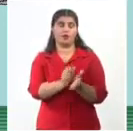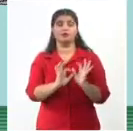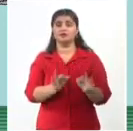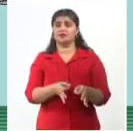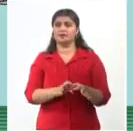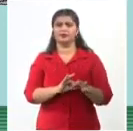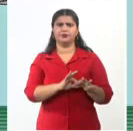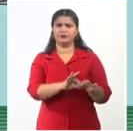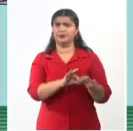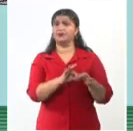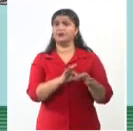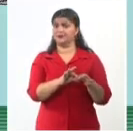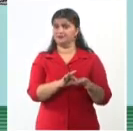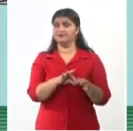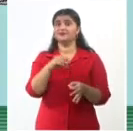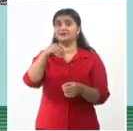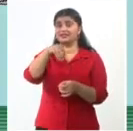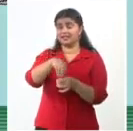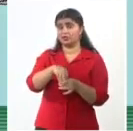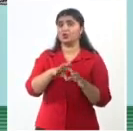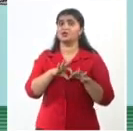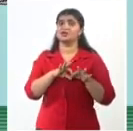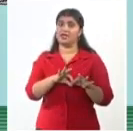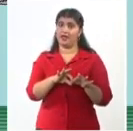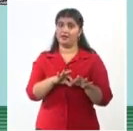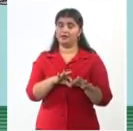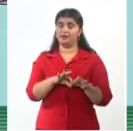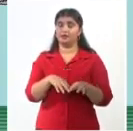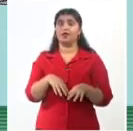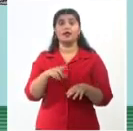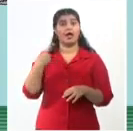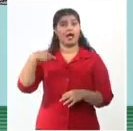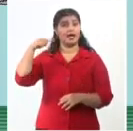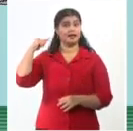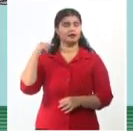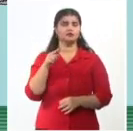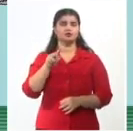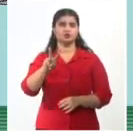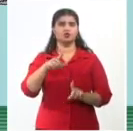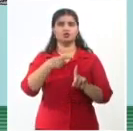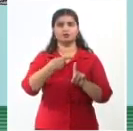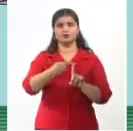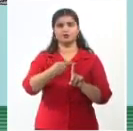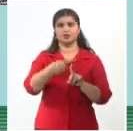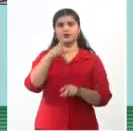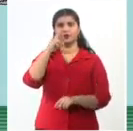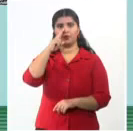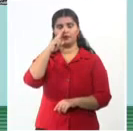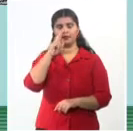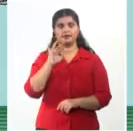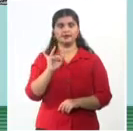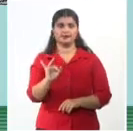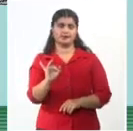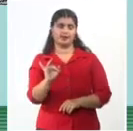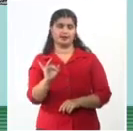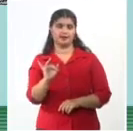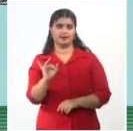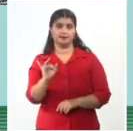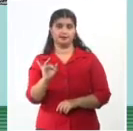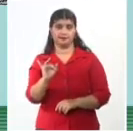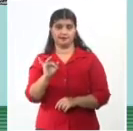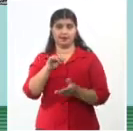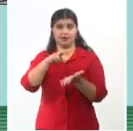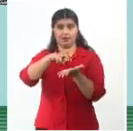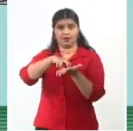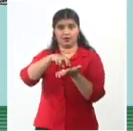mayor incidencia de casos, con 12 casos ayer, Nuevitas 7, Minas y Carlos Manuel de